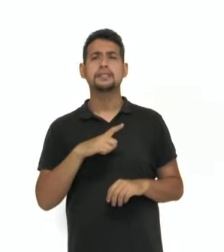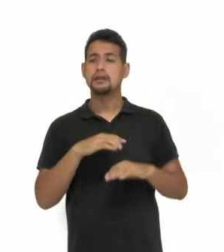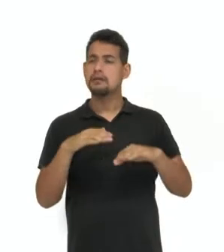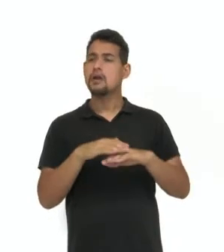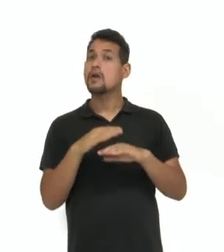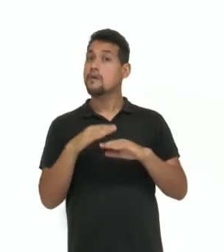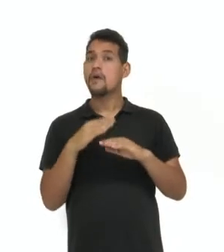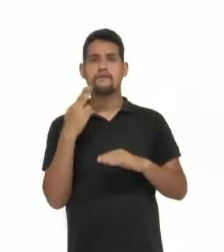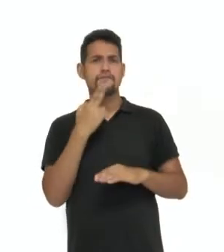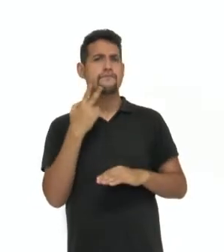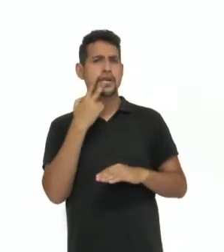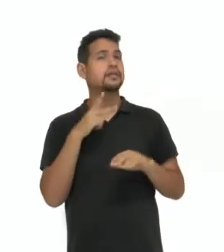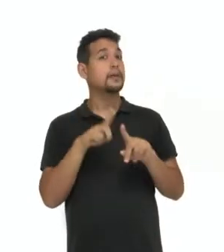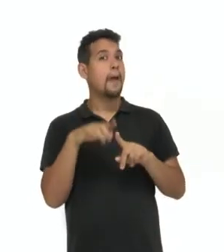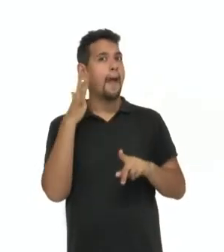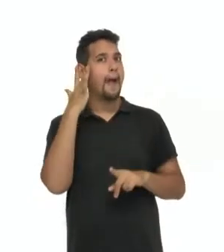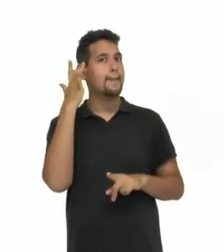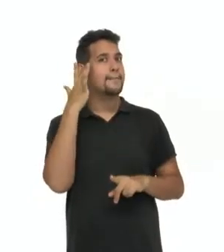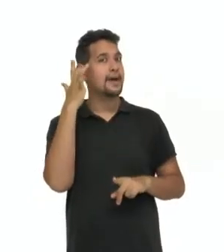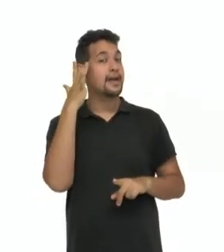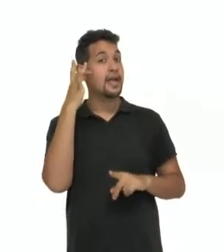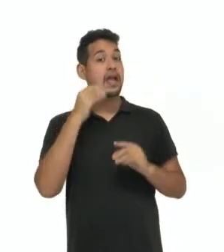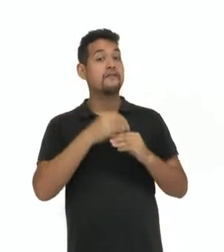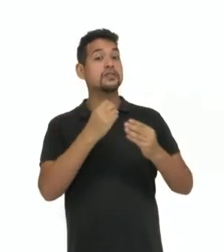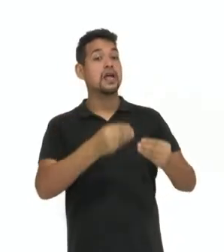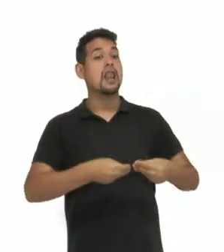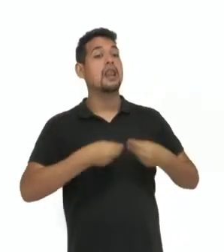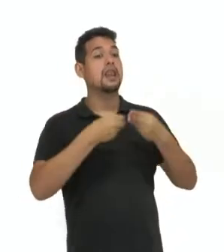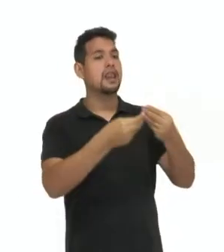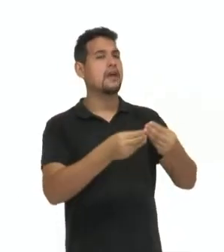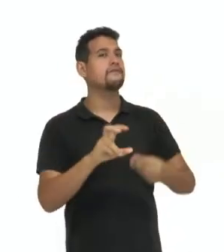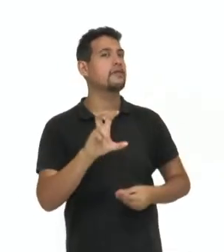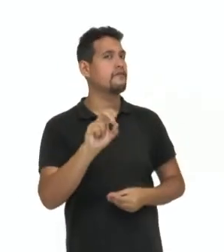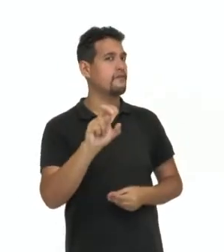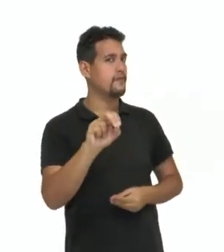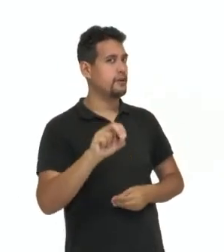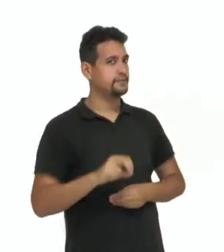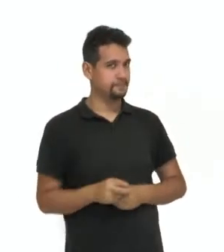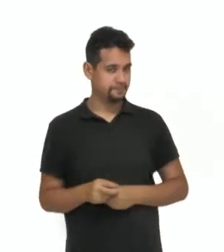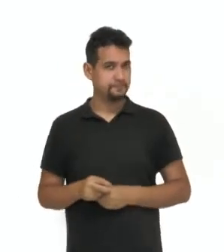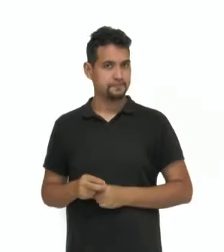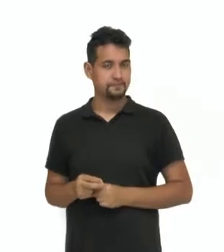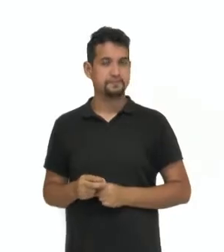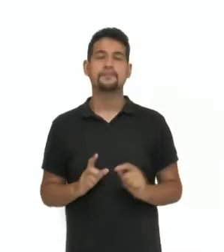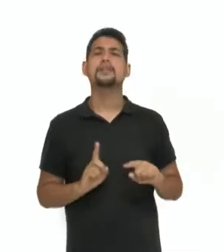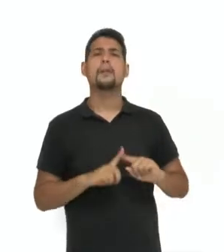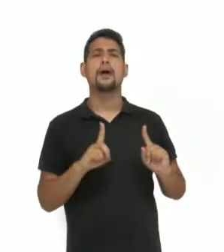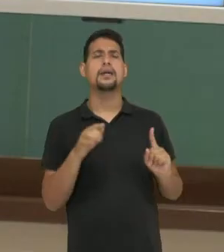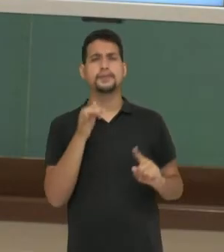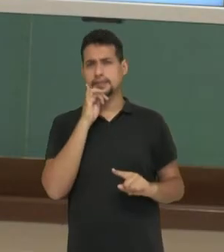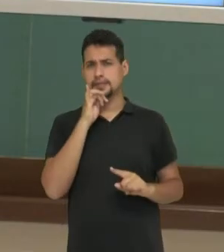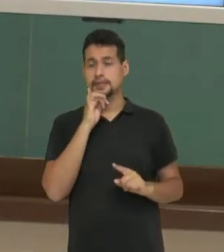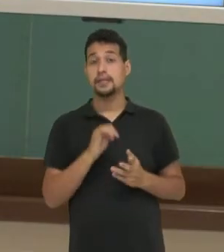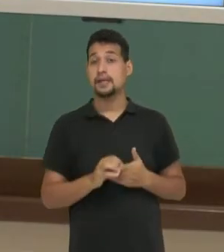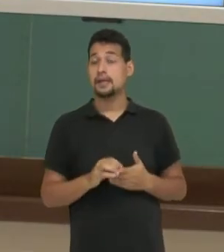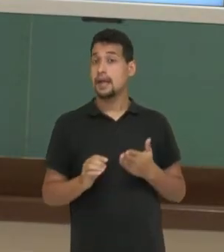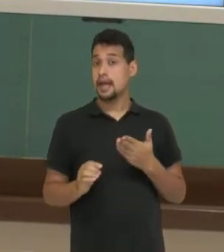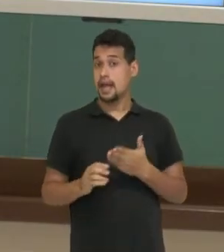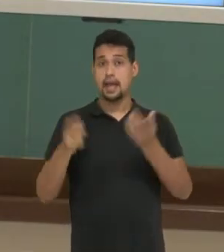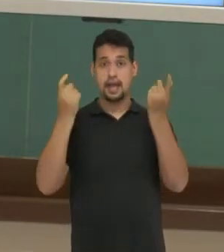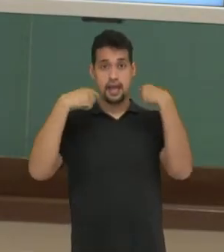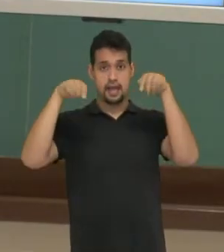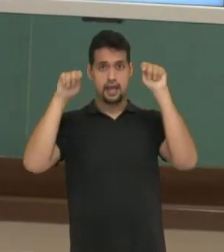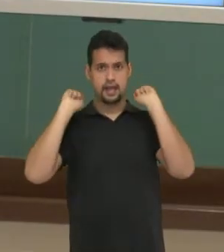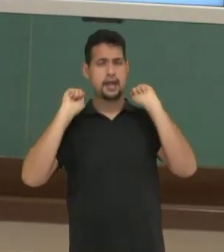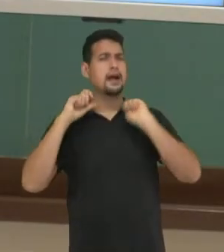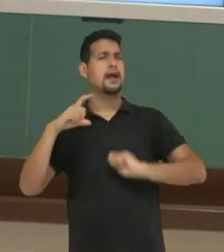de vino. Mañana llévaselos a tu abuela. Né? Então, a Caperucita,